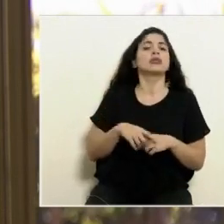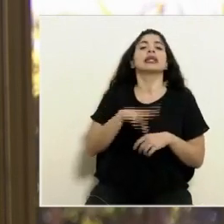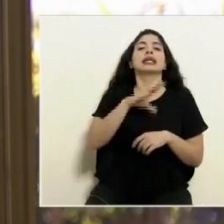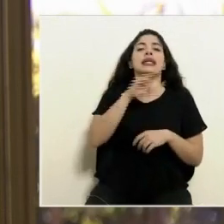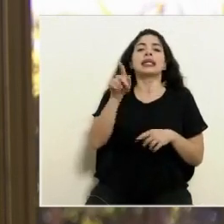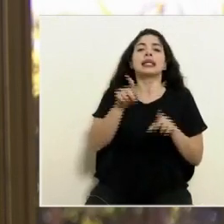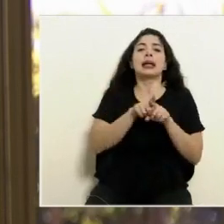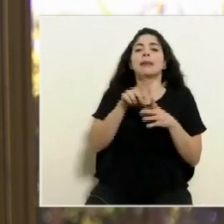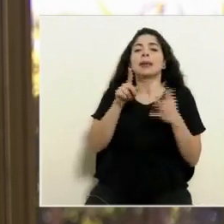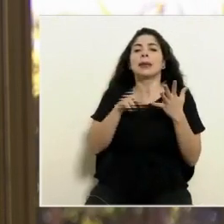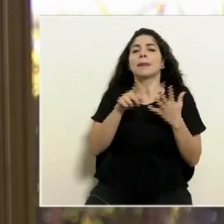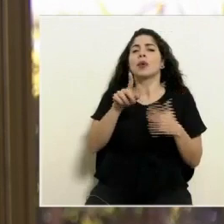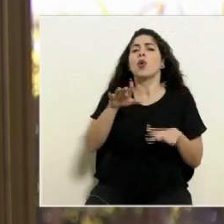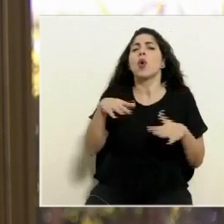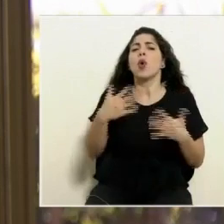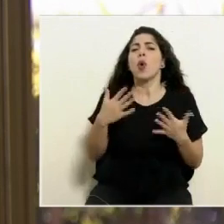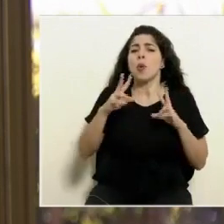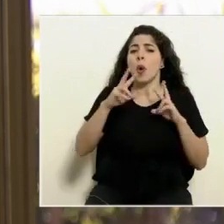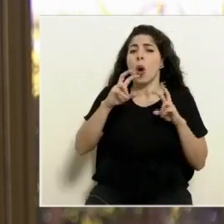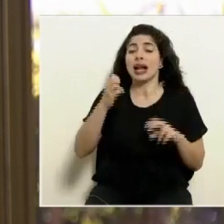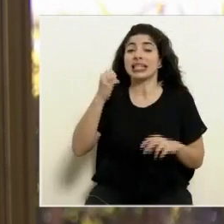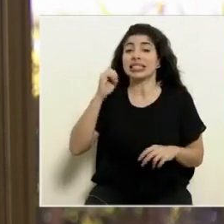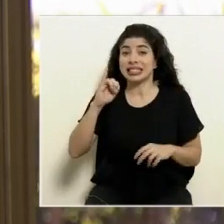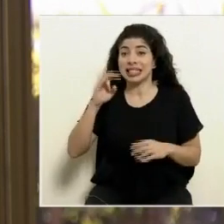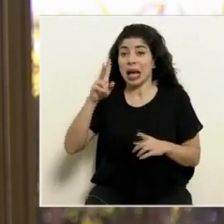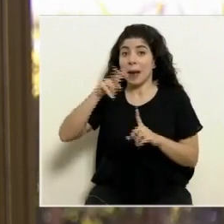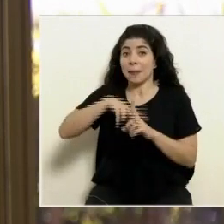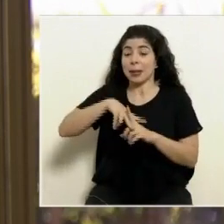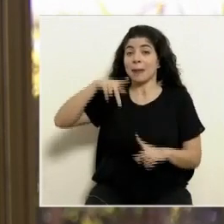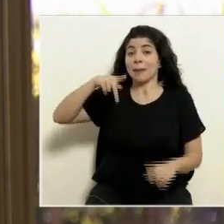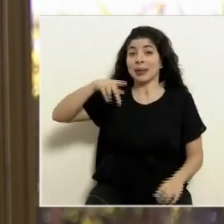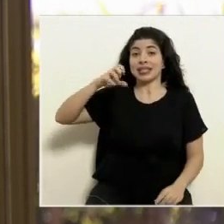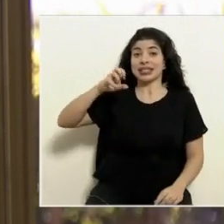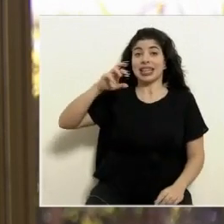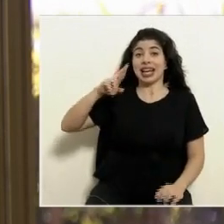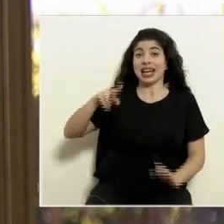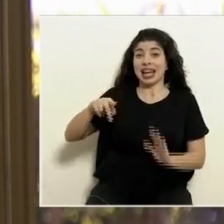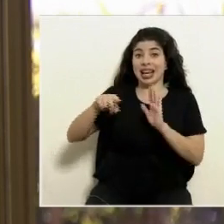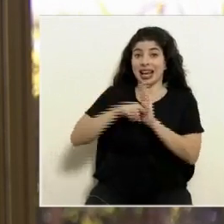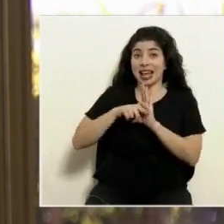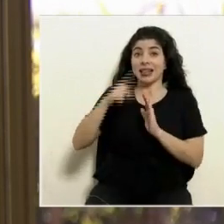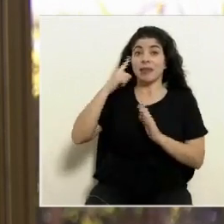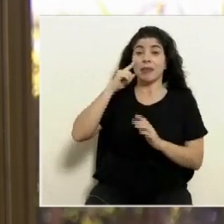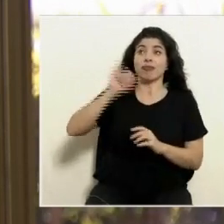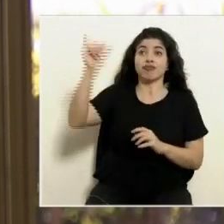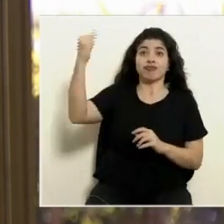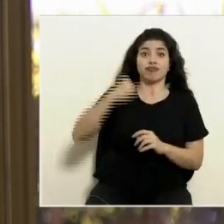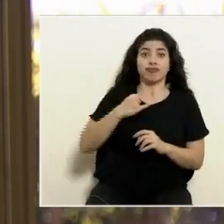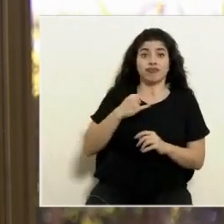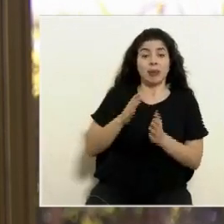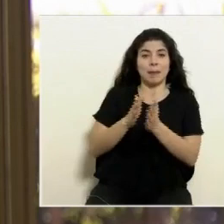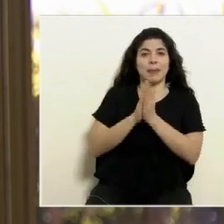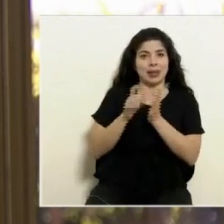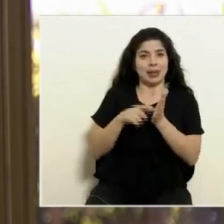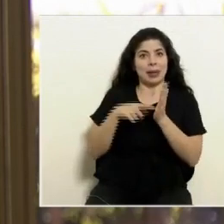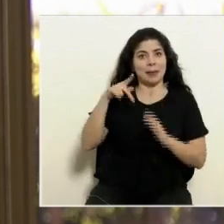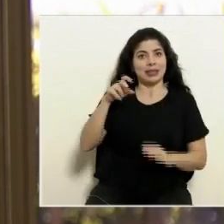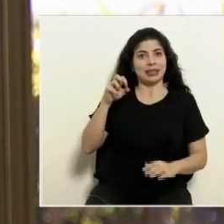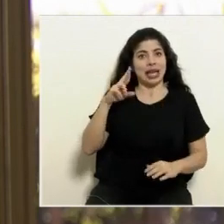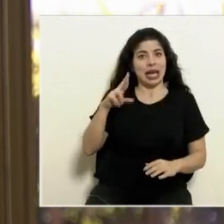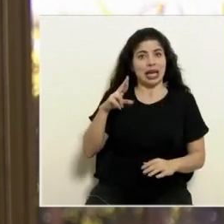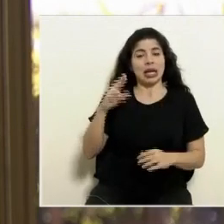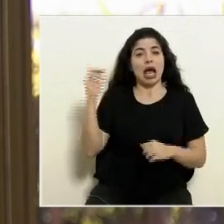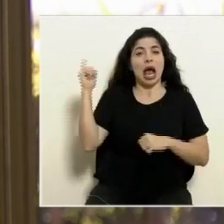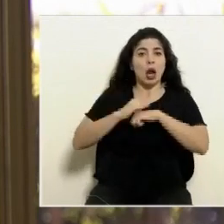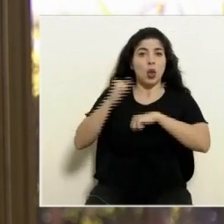saber cómo va el análisis para ver si se aplica la PCR negativa para entrar y salir del país, tanto por aeropuertos como por